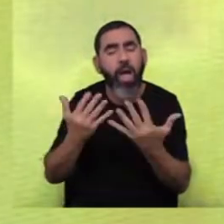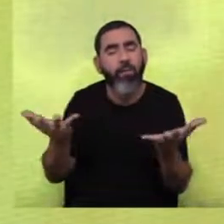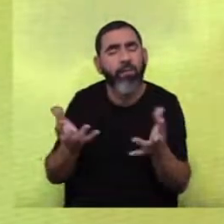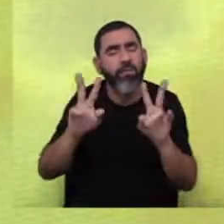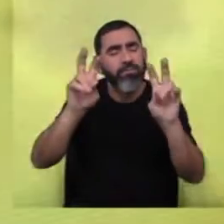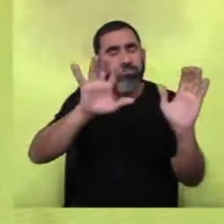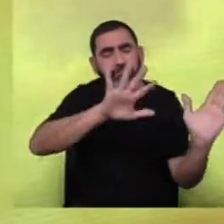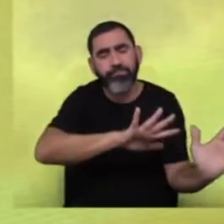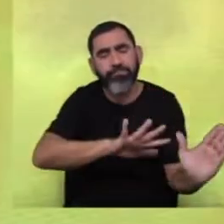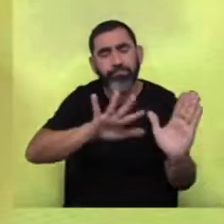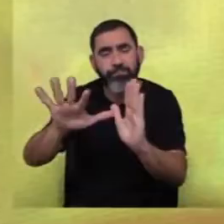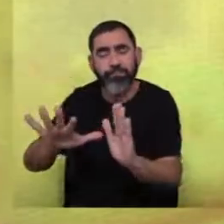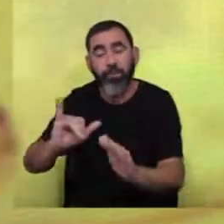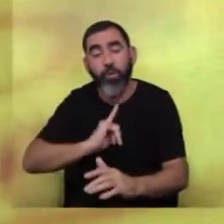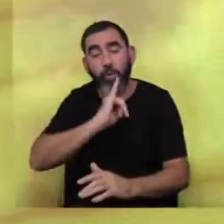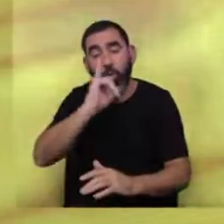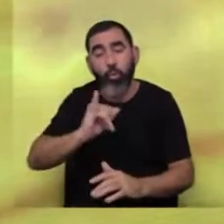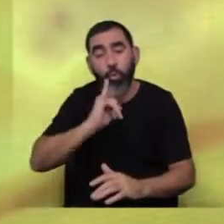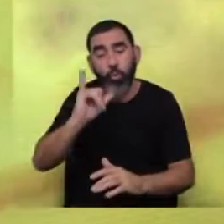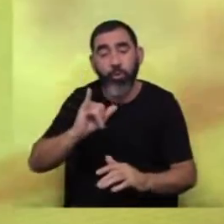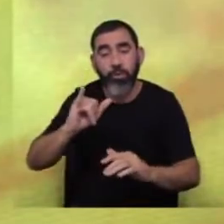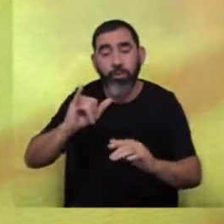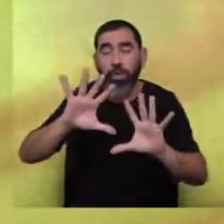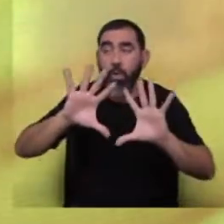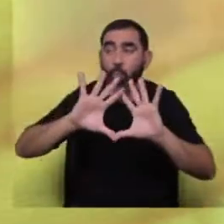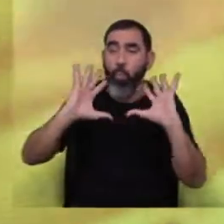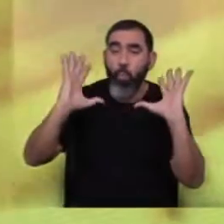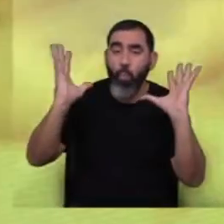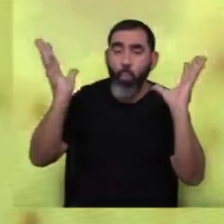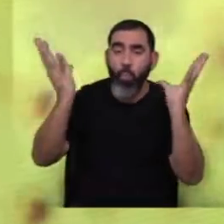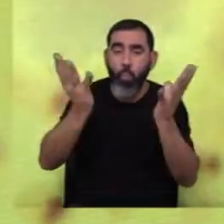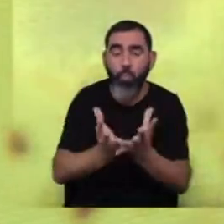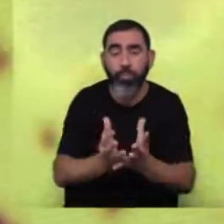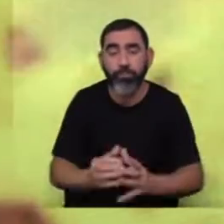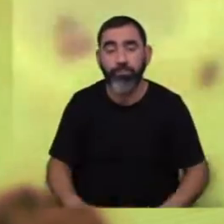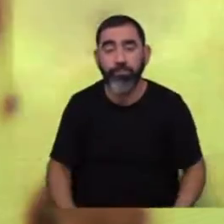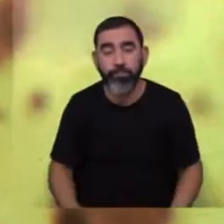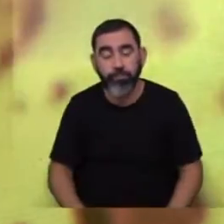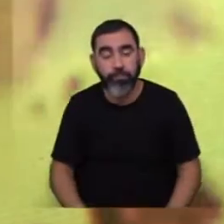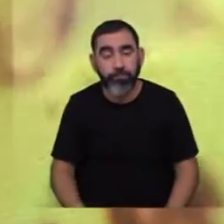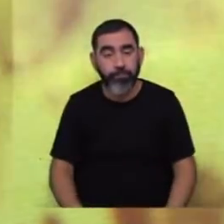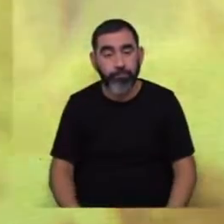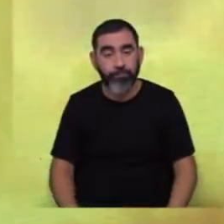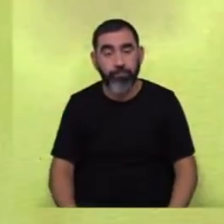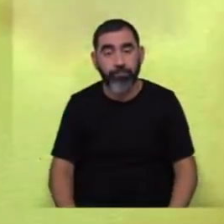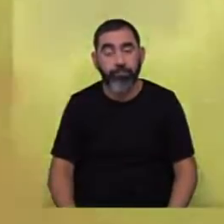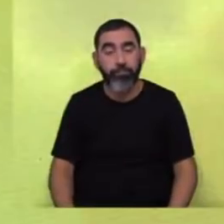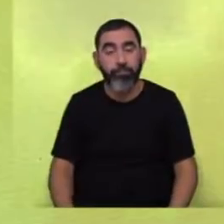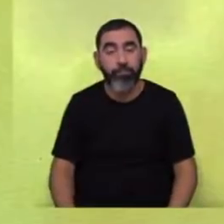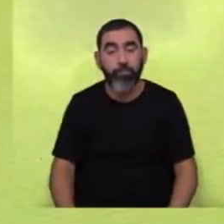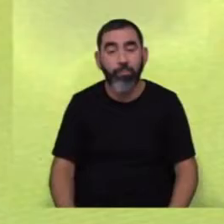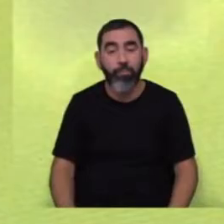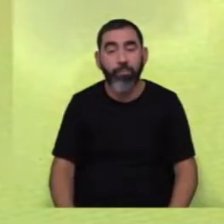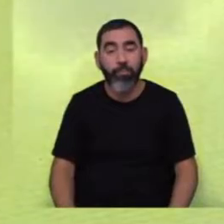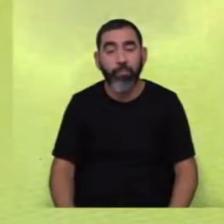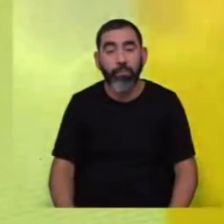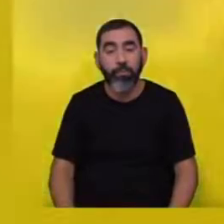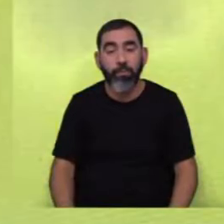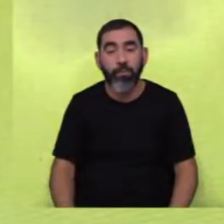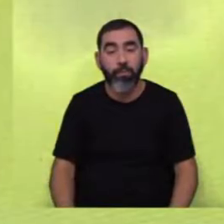otra cosa que fue noticia en todo el planeta. Si hay una noticia científica de la semana, es la que tenemos ahora: